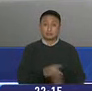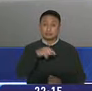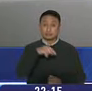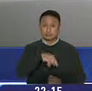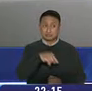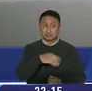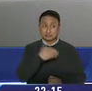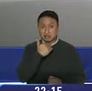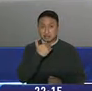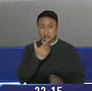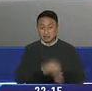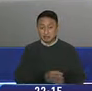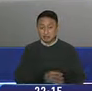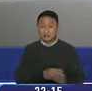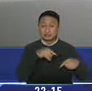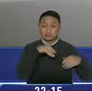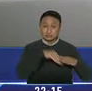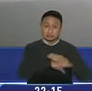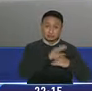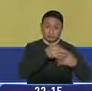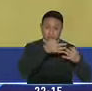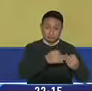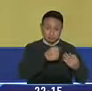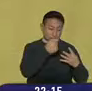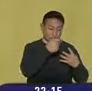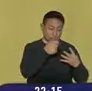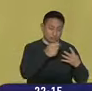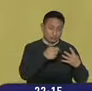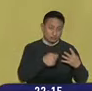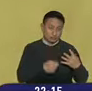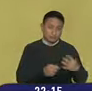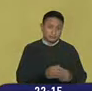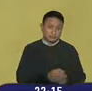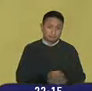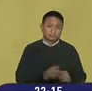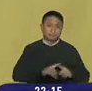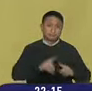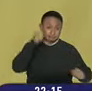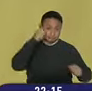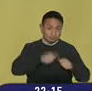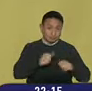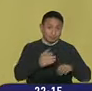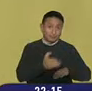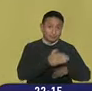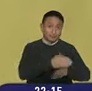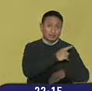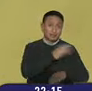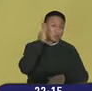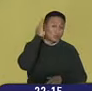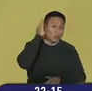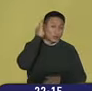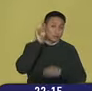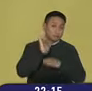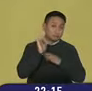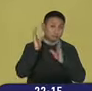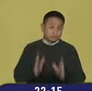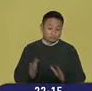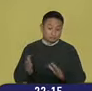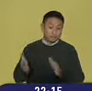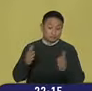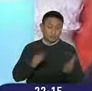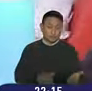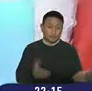forma contabilizados de forma oficial. Pero recordemos, hace algunos días murió una connacional ahogada en el Darién,